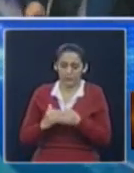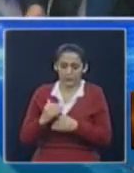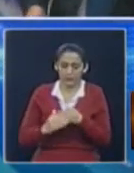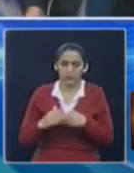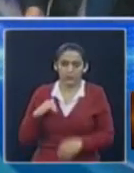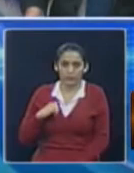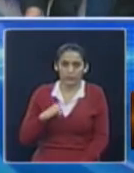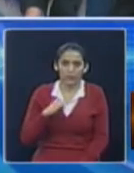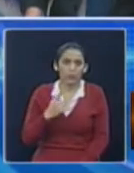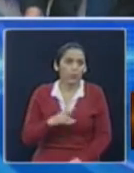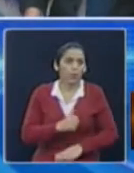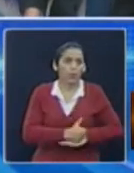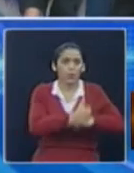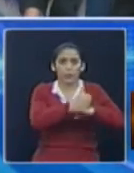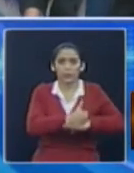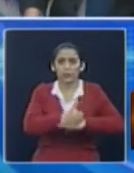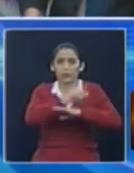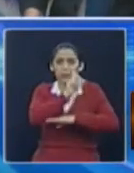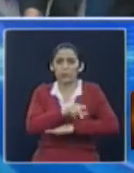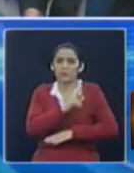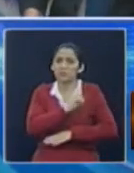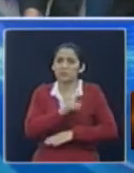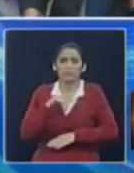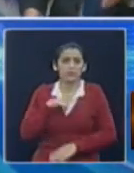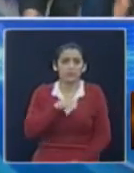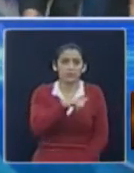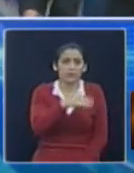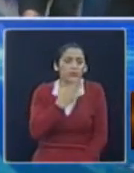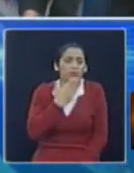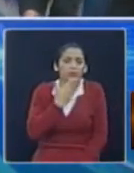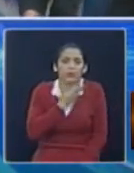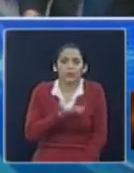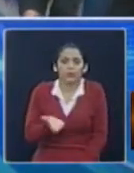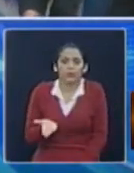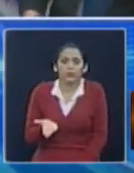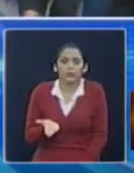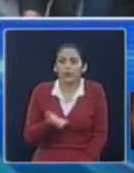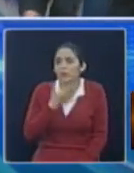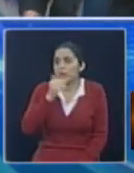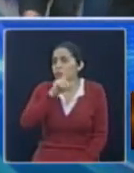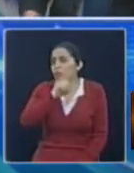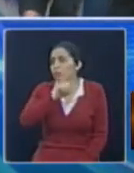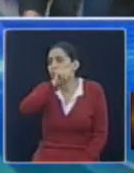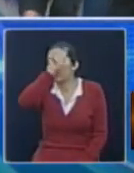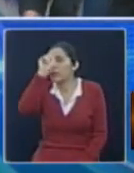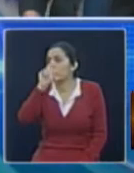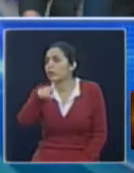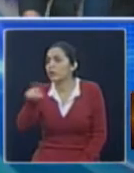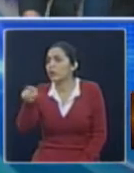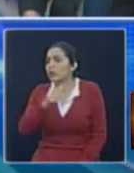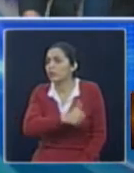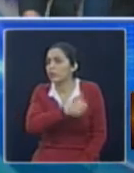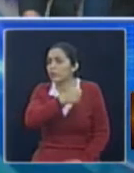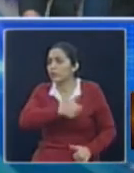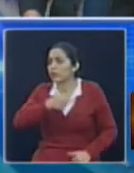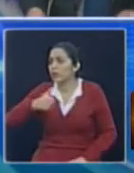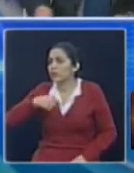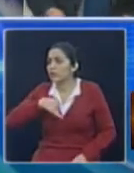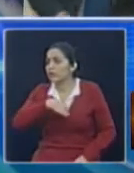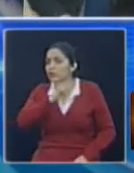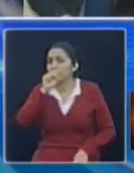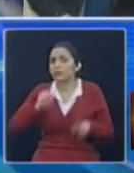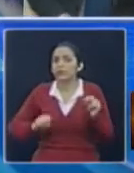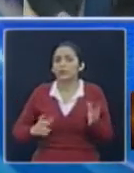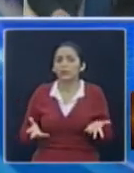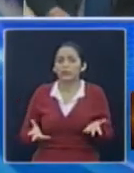tenemos las mismas instituciones. Y ese es el cuestionamiento. O sea, la salida es la consulta popular. Puede ser, pero eso es